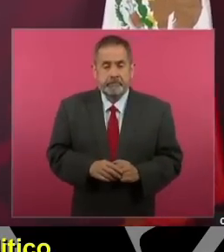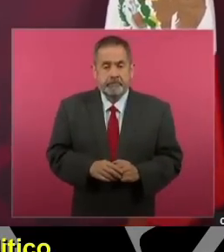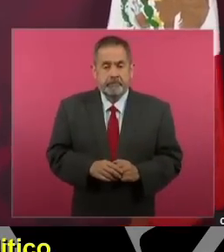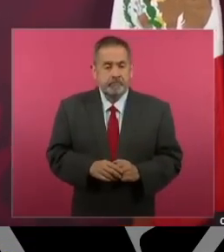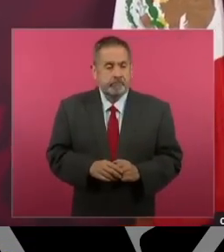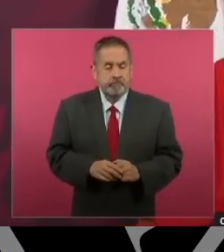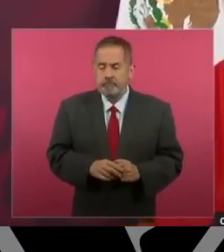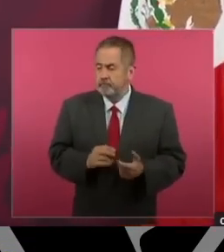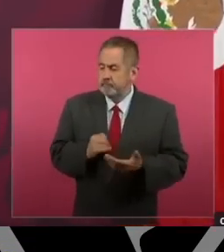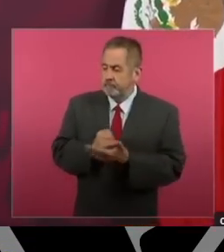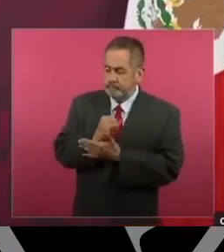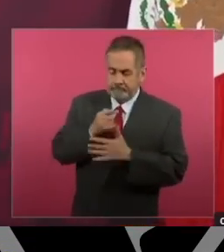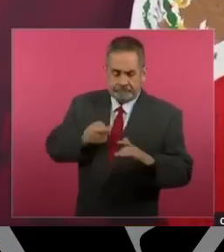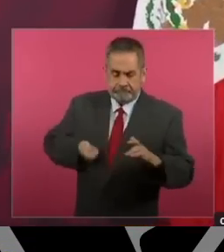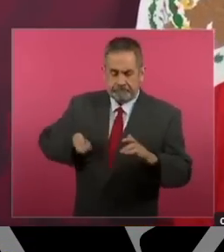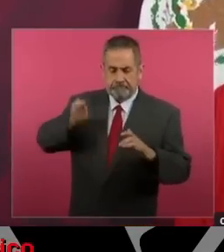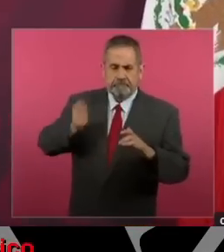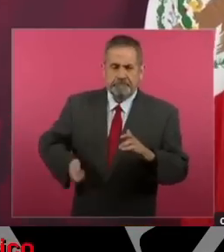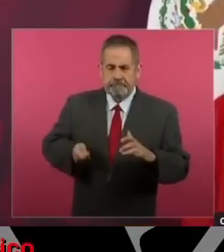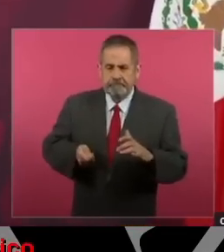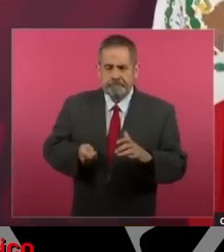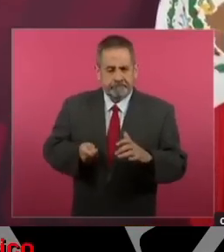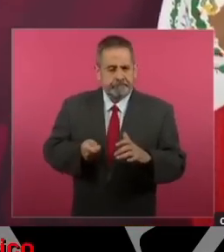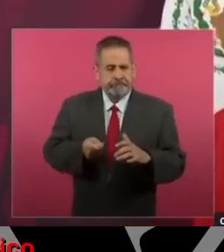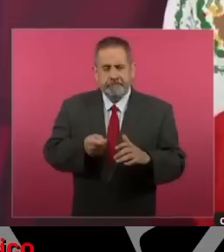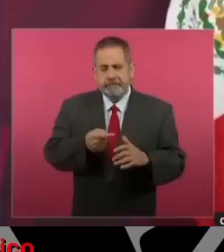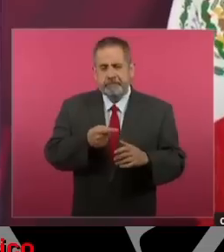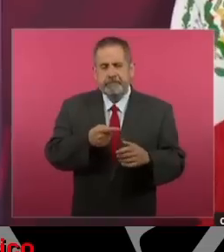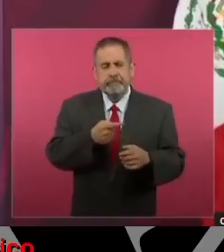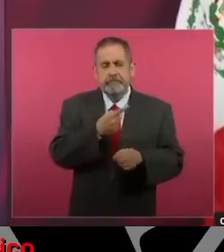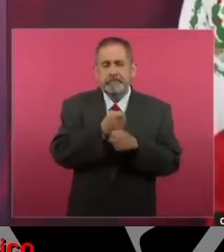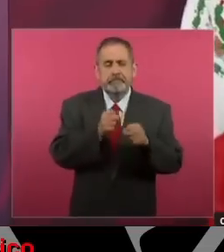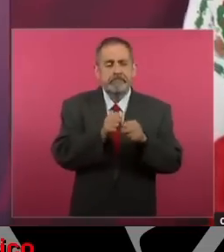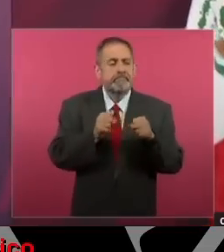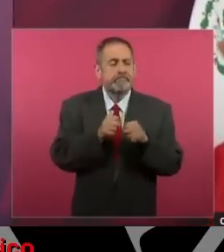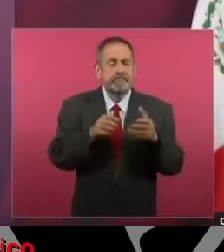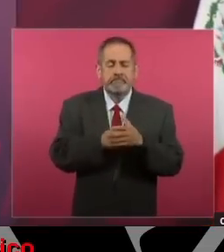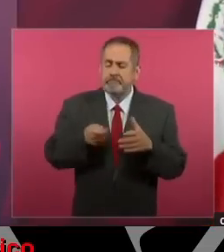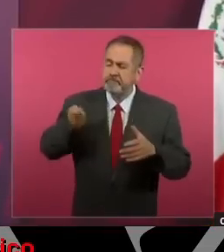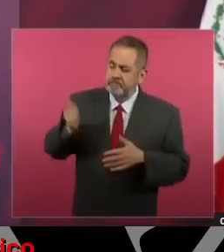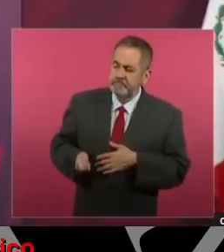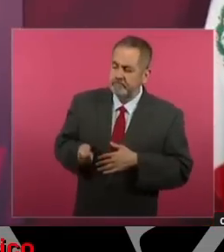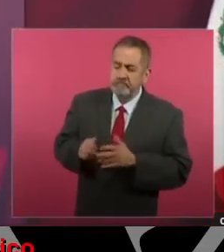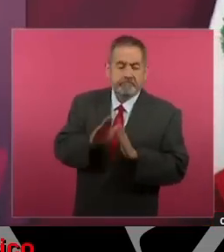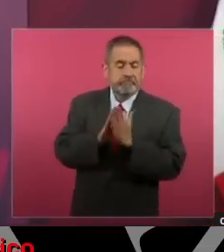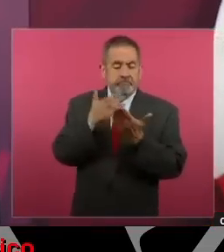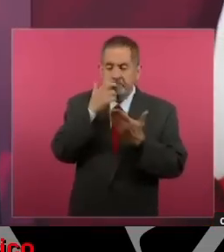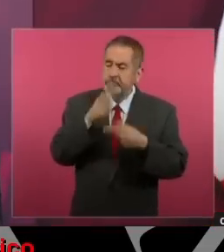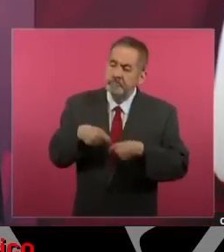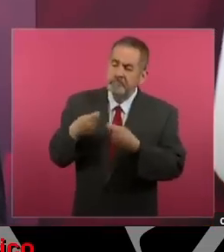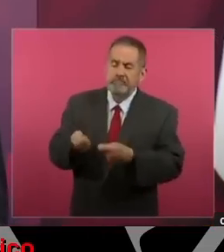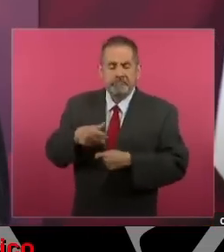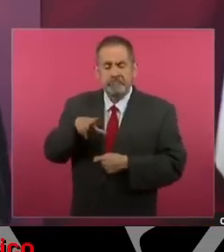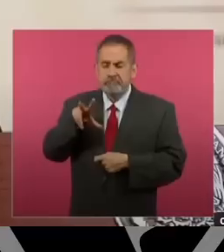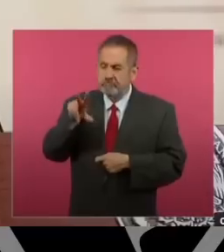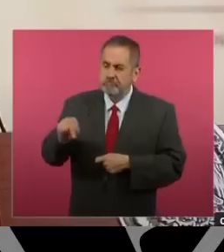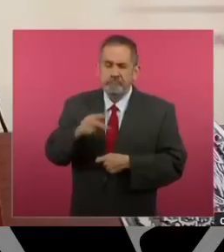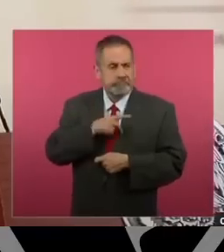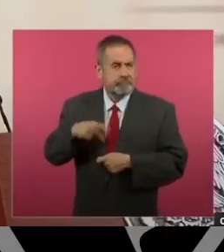resolvió en una primera instancia que no se entreguen los libros en Chihuahua